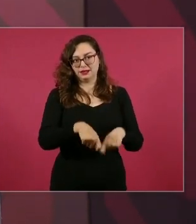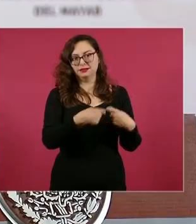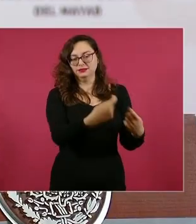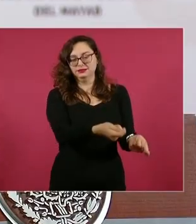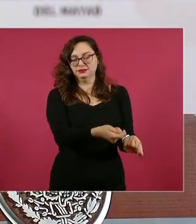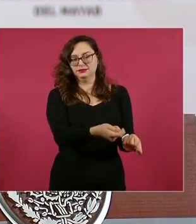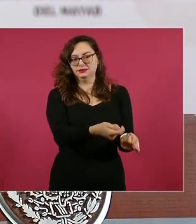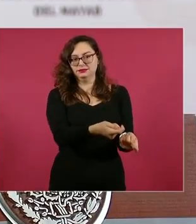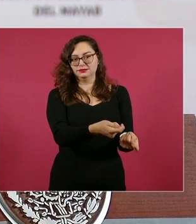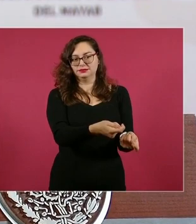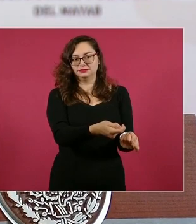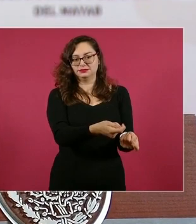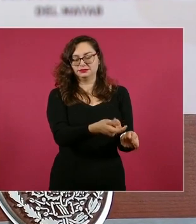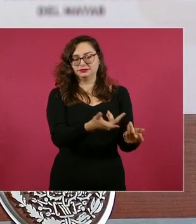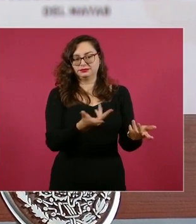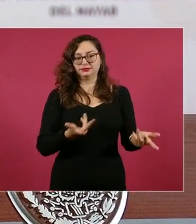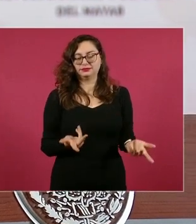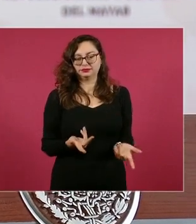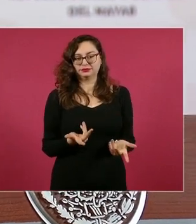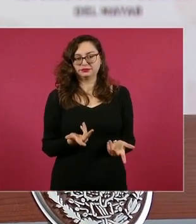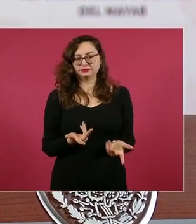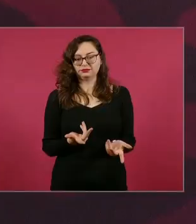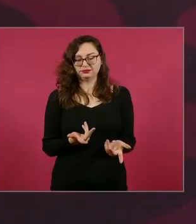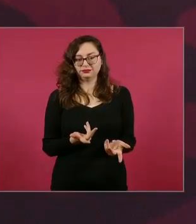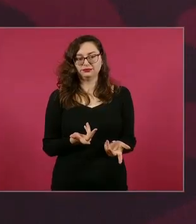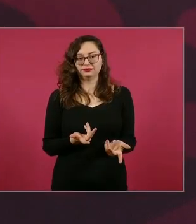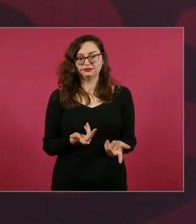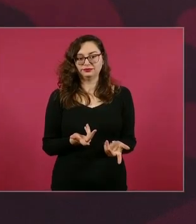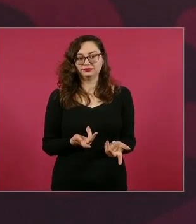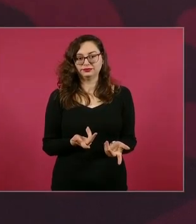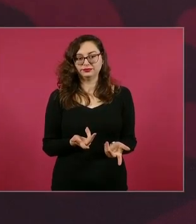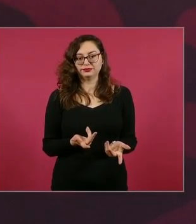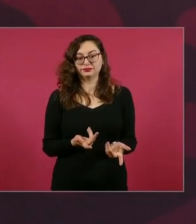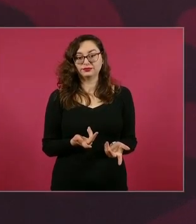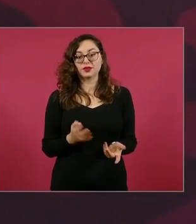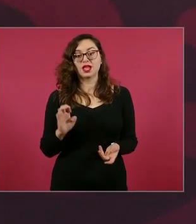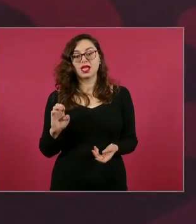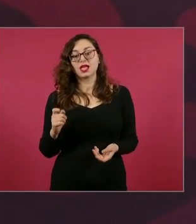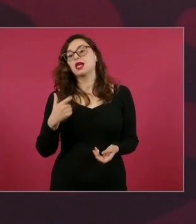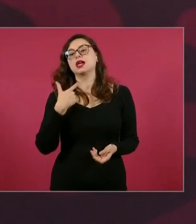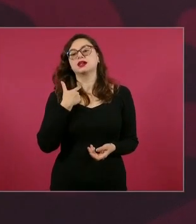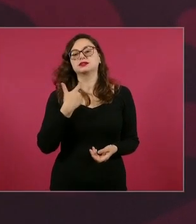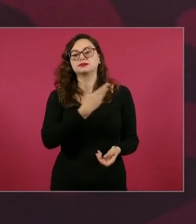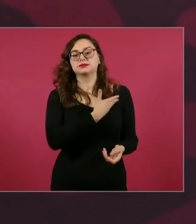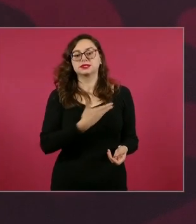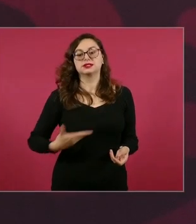Fox de este grupo un expresidente